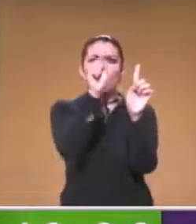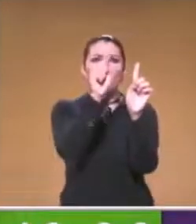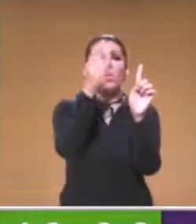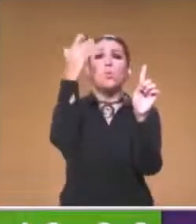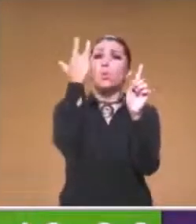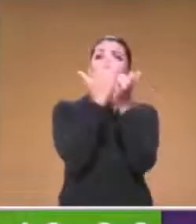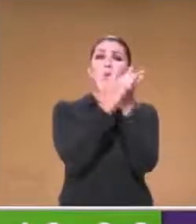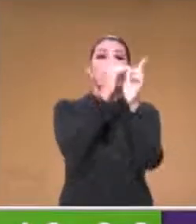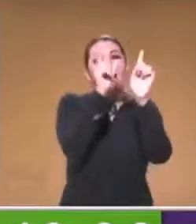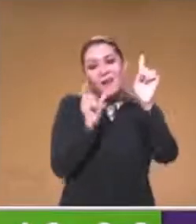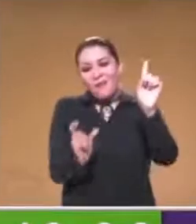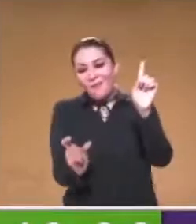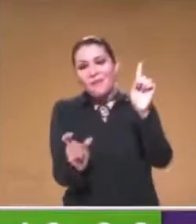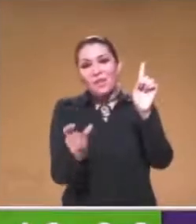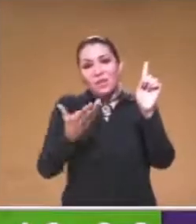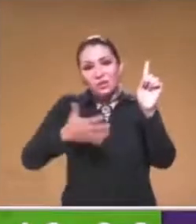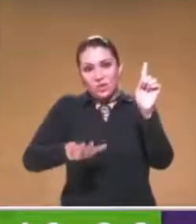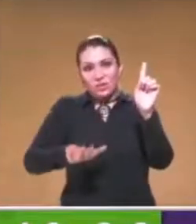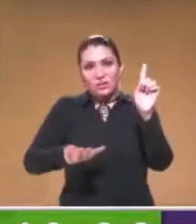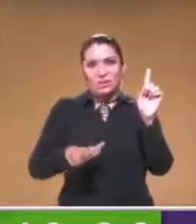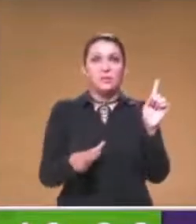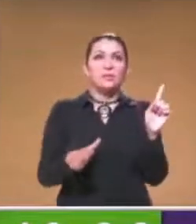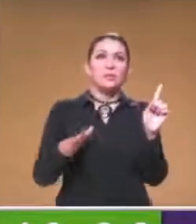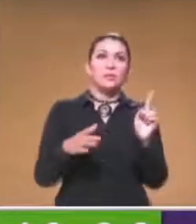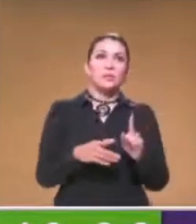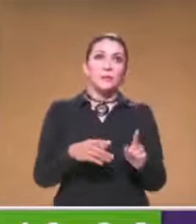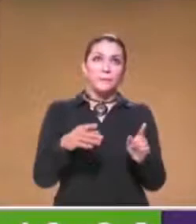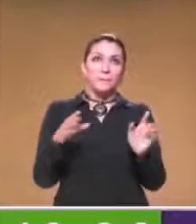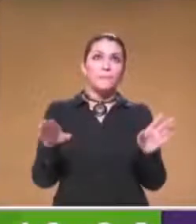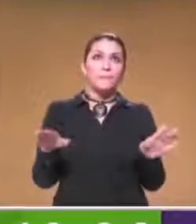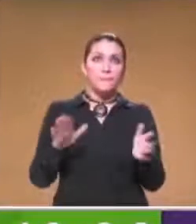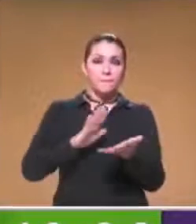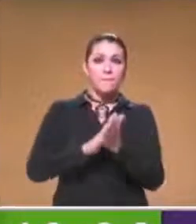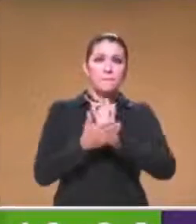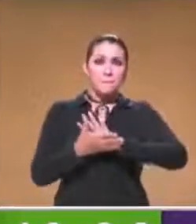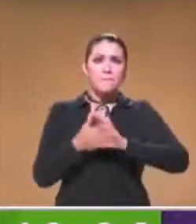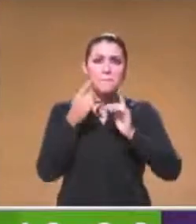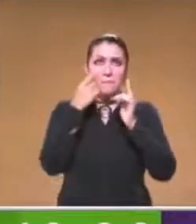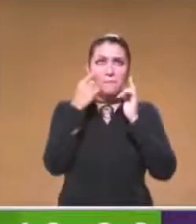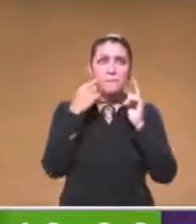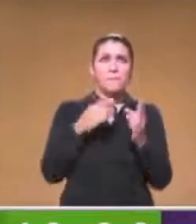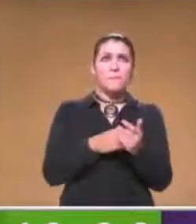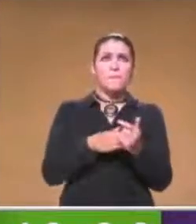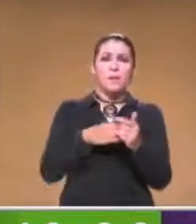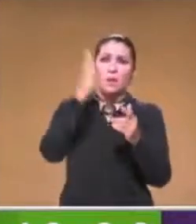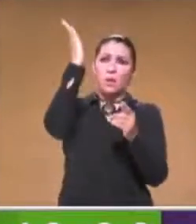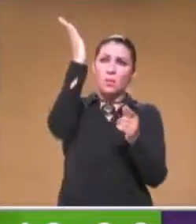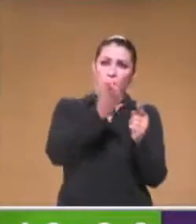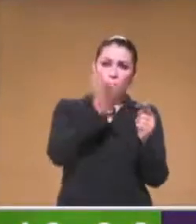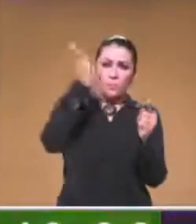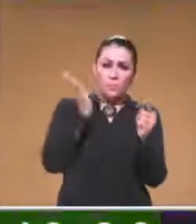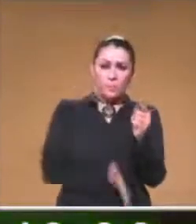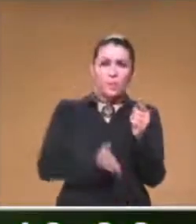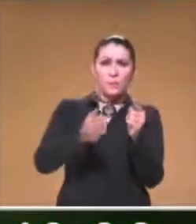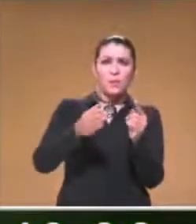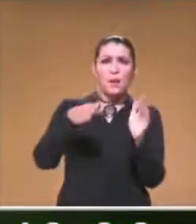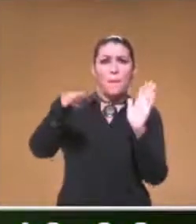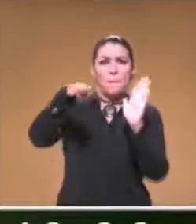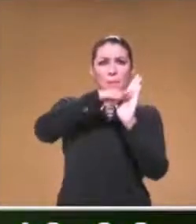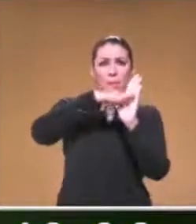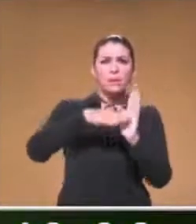10. Simplificando esta fracción, es decir, yo en este caso saco mitad, me doy cuenta que me queda